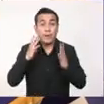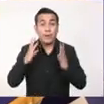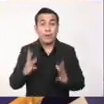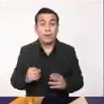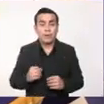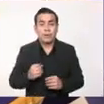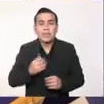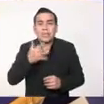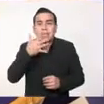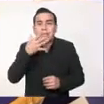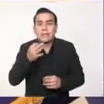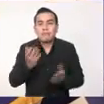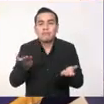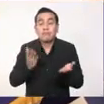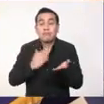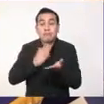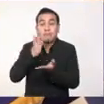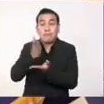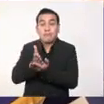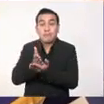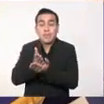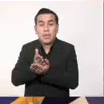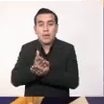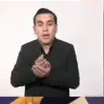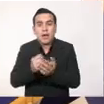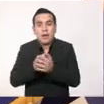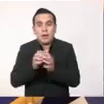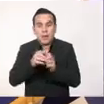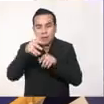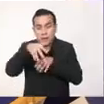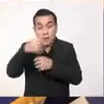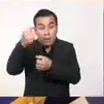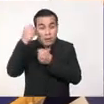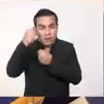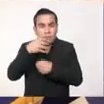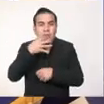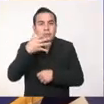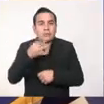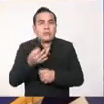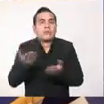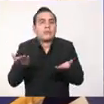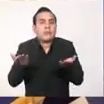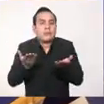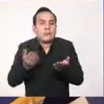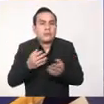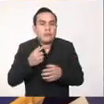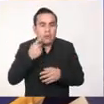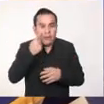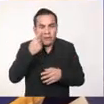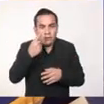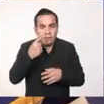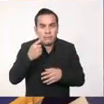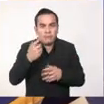medidas impopulares y les toca ir a golpear al pueblo a la calle. Es tan popular la medida que abran la